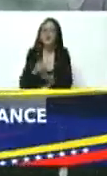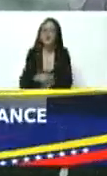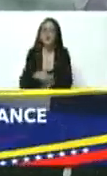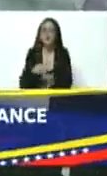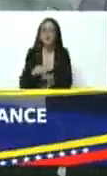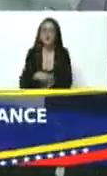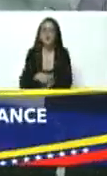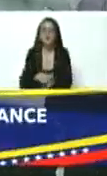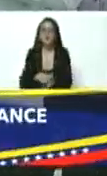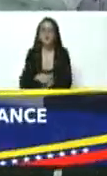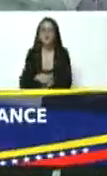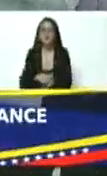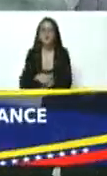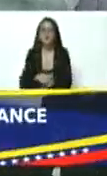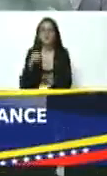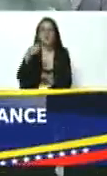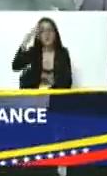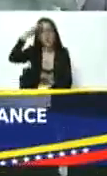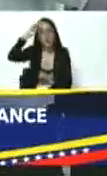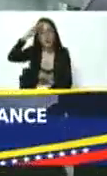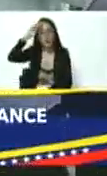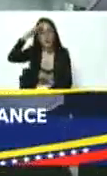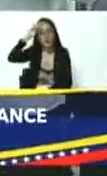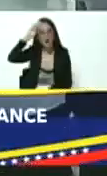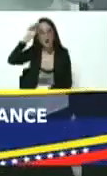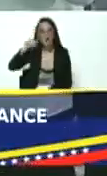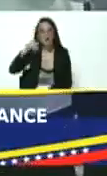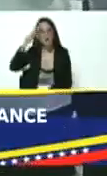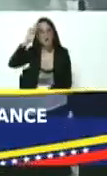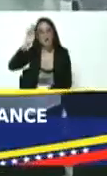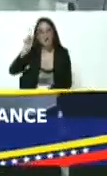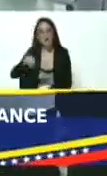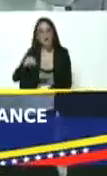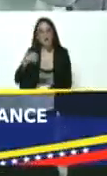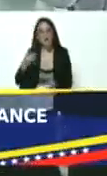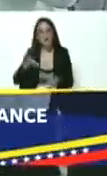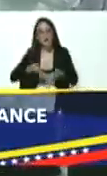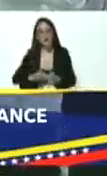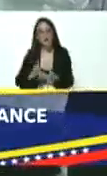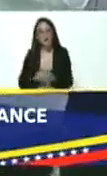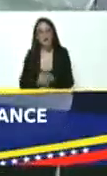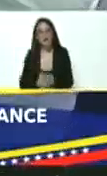de Holguín. De Holguín, Holguín, Holguín, Holguín es muy alegre. Sí, mucha rumba en